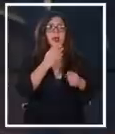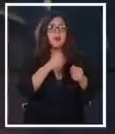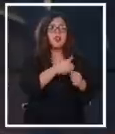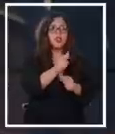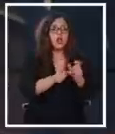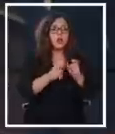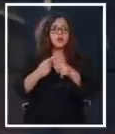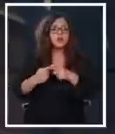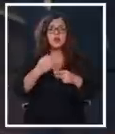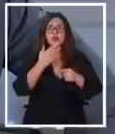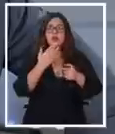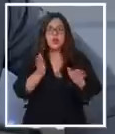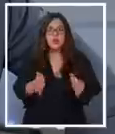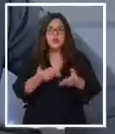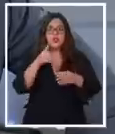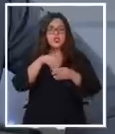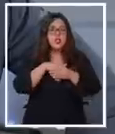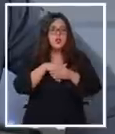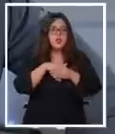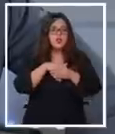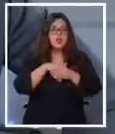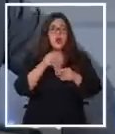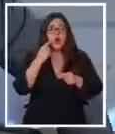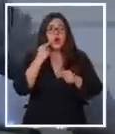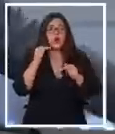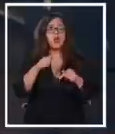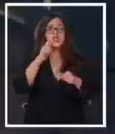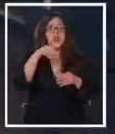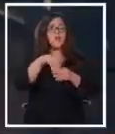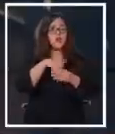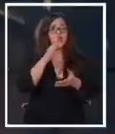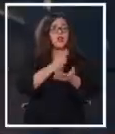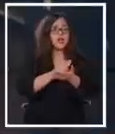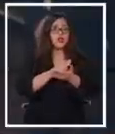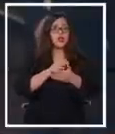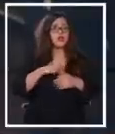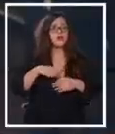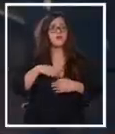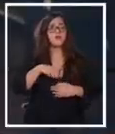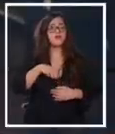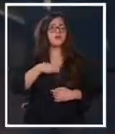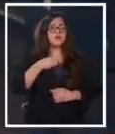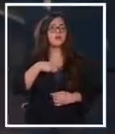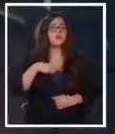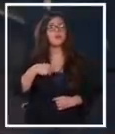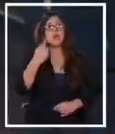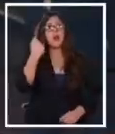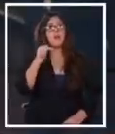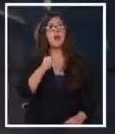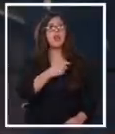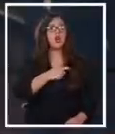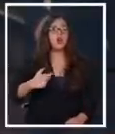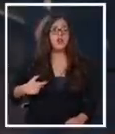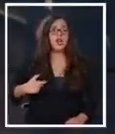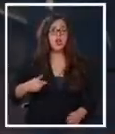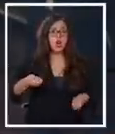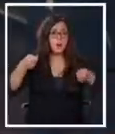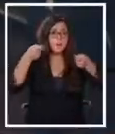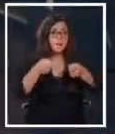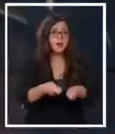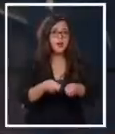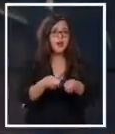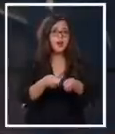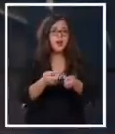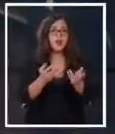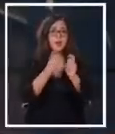y además de promoción del voto recordemos que estamos ante voto obligatoria está pero el gobierno no va a destinar ni un peso de recursos públicos